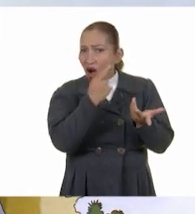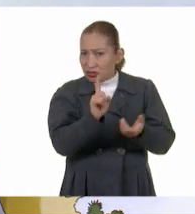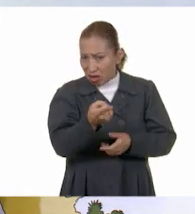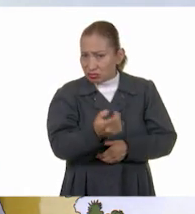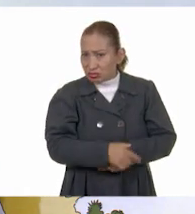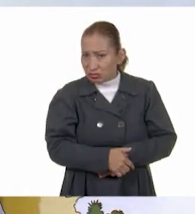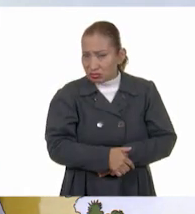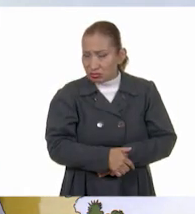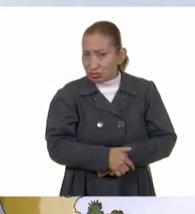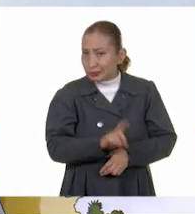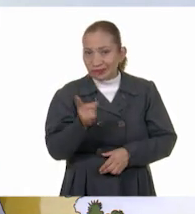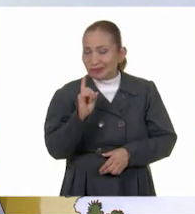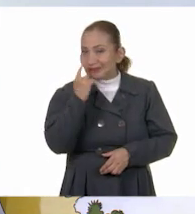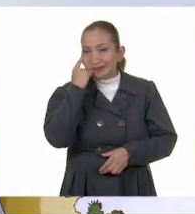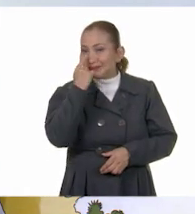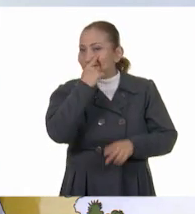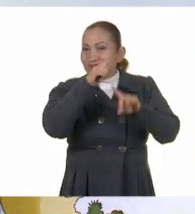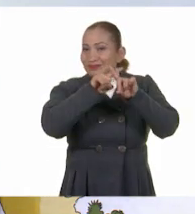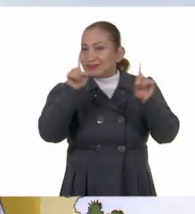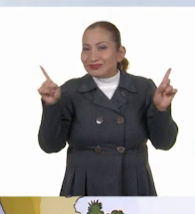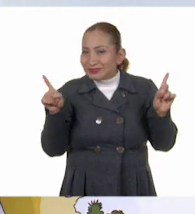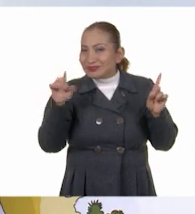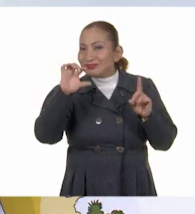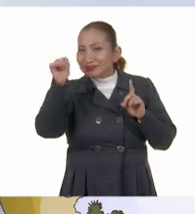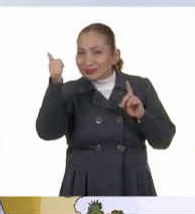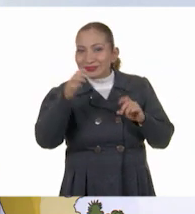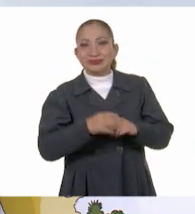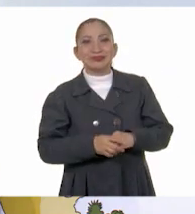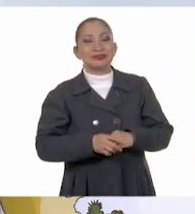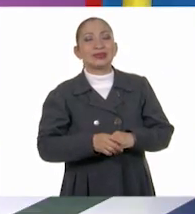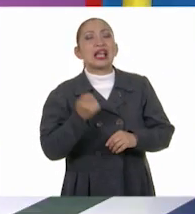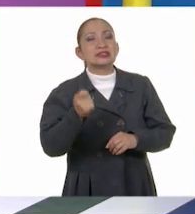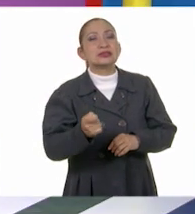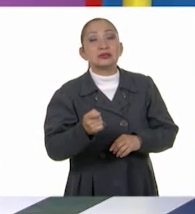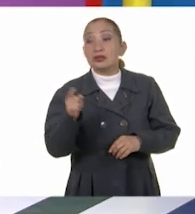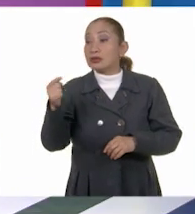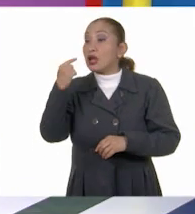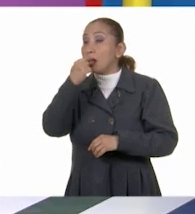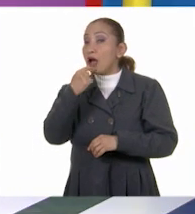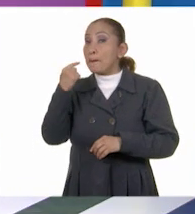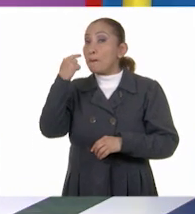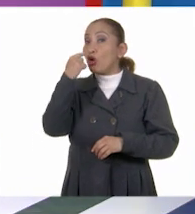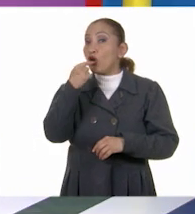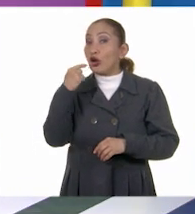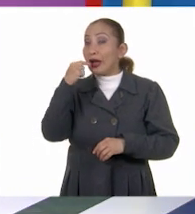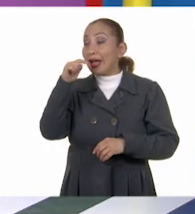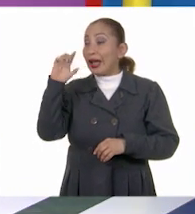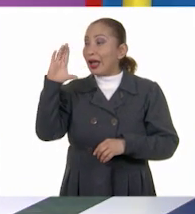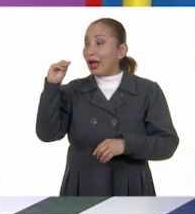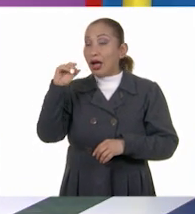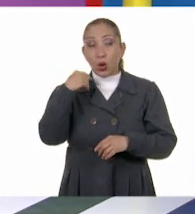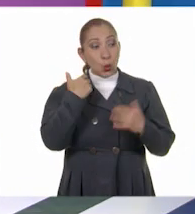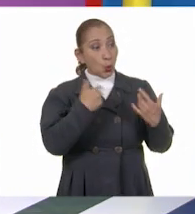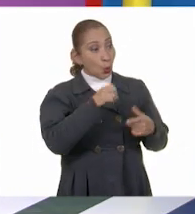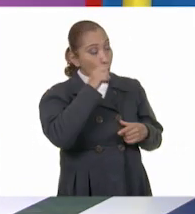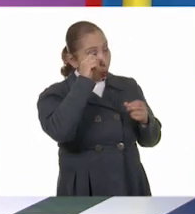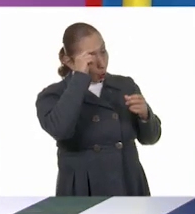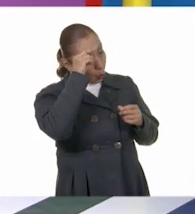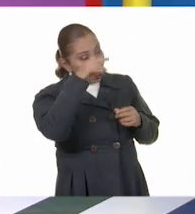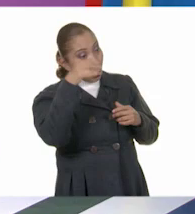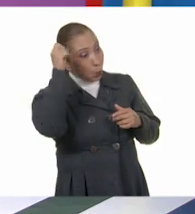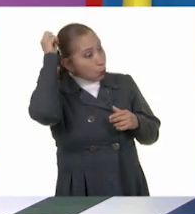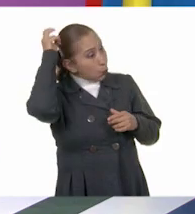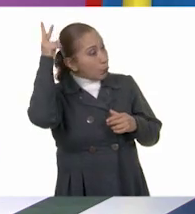ojitos, porque para los ojitos tenemos que hacer otros Yo pasos. Creo que va a ser la boquita. ¡Ah! ¡Qué inteligente eres, Raulito!